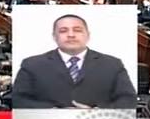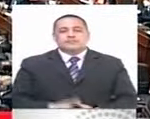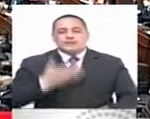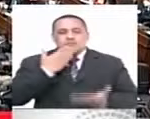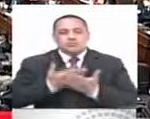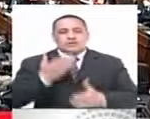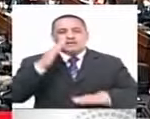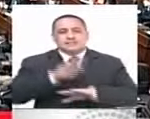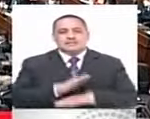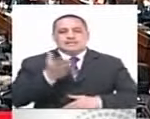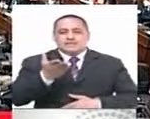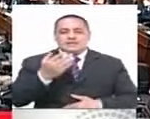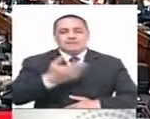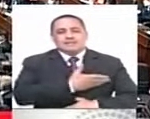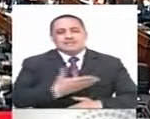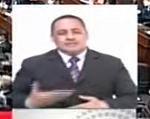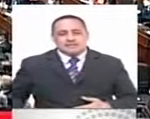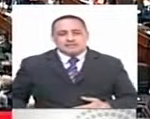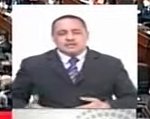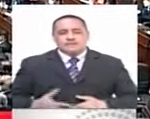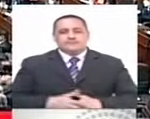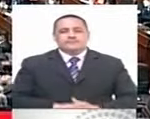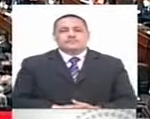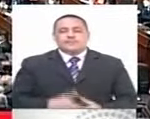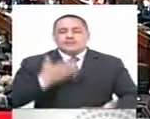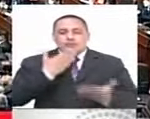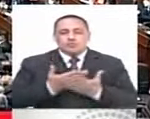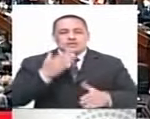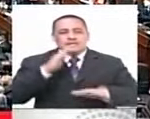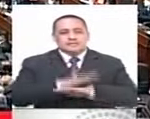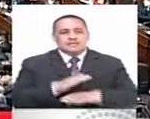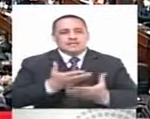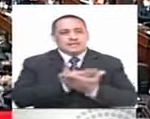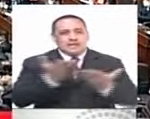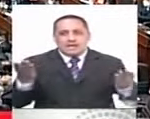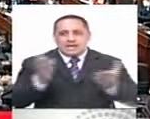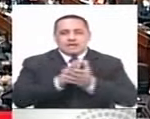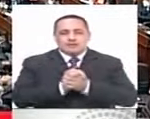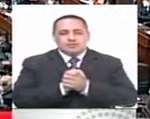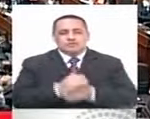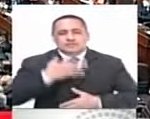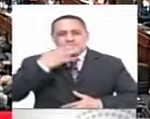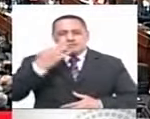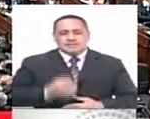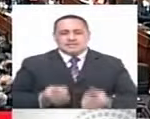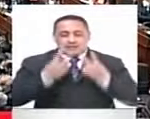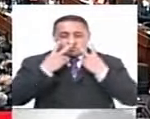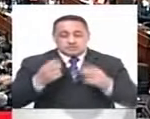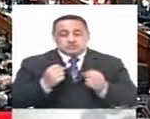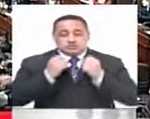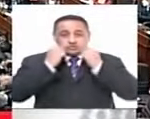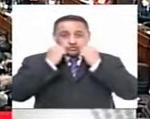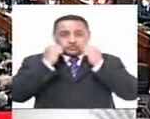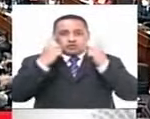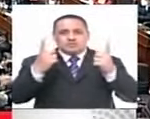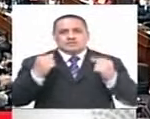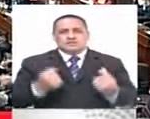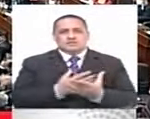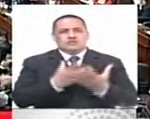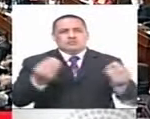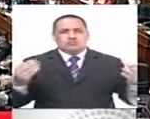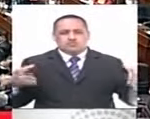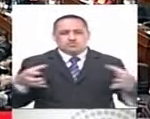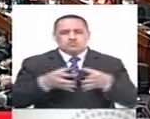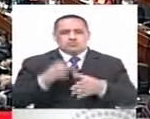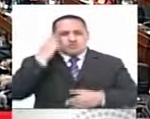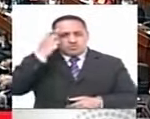Buenas tardes, señora Presidenta. Buenas tardes, colegas. En verdad, me llama la atención que la mayoría de